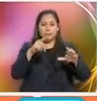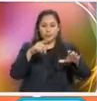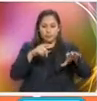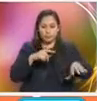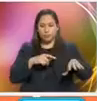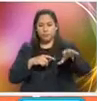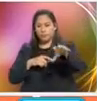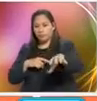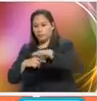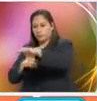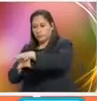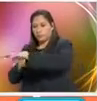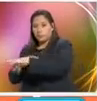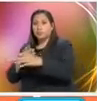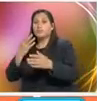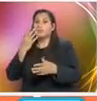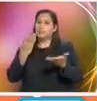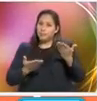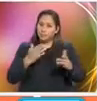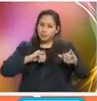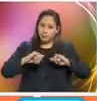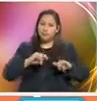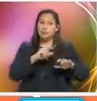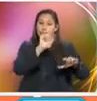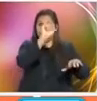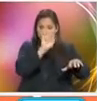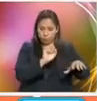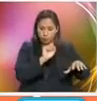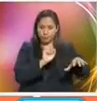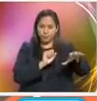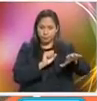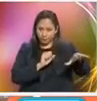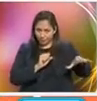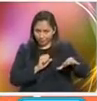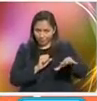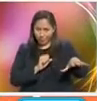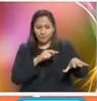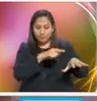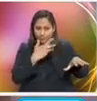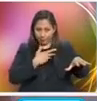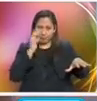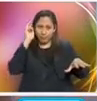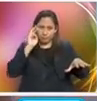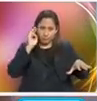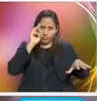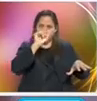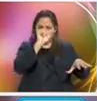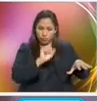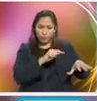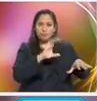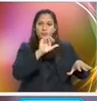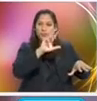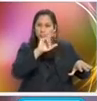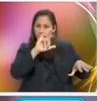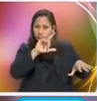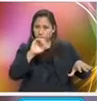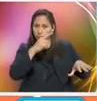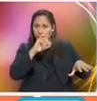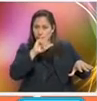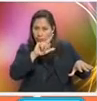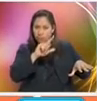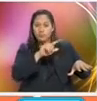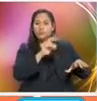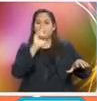zona geográfica. Está el circuito sur, ¿sí?, que allá están todos los museos del sur, Museo Carrillo Gil,